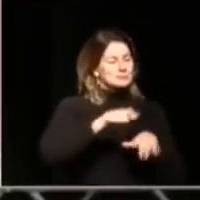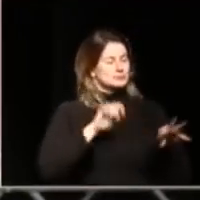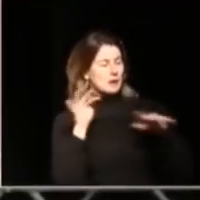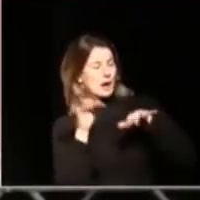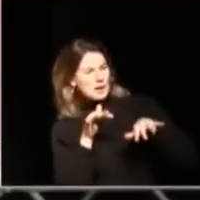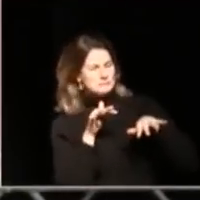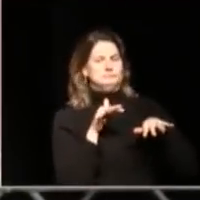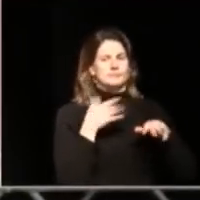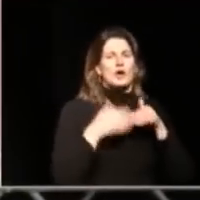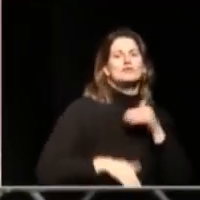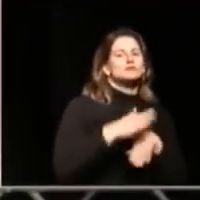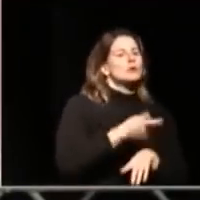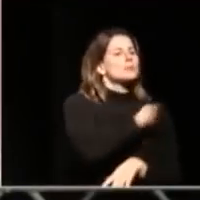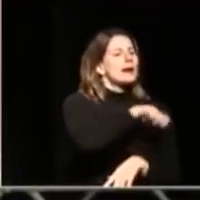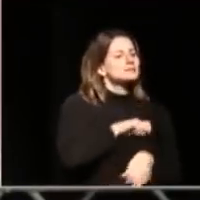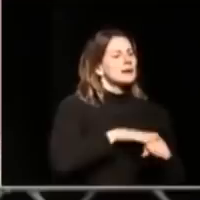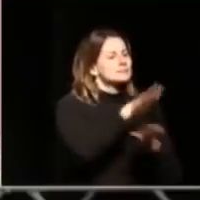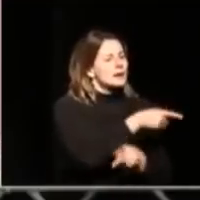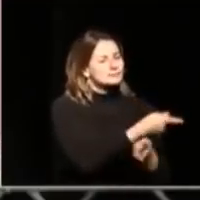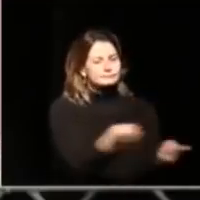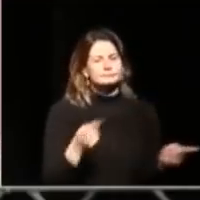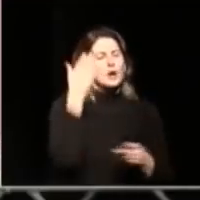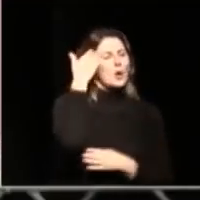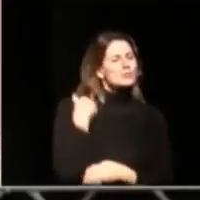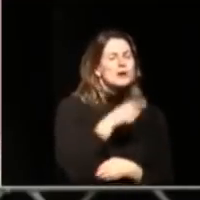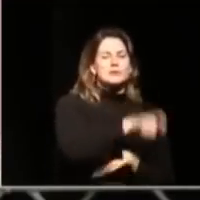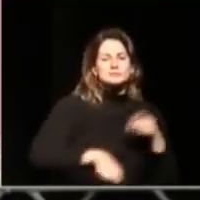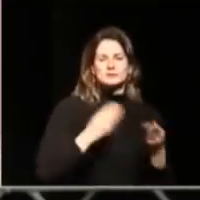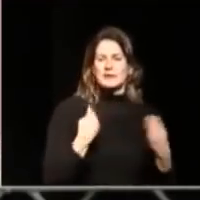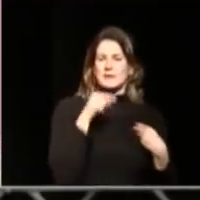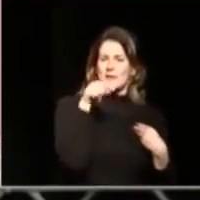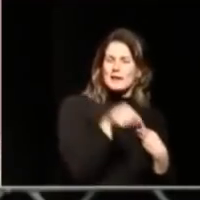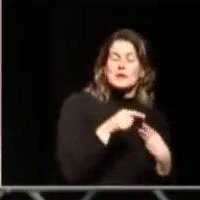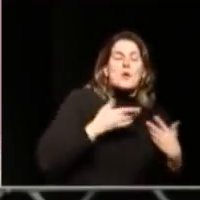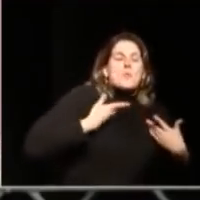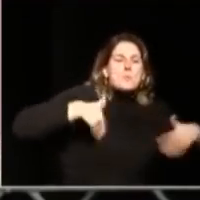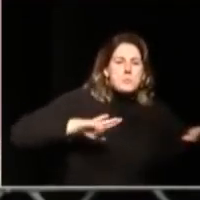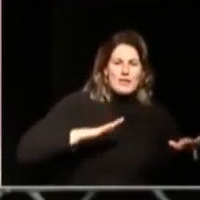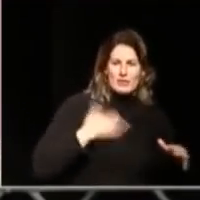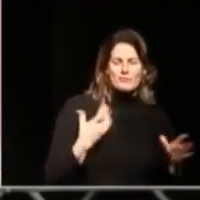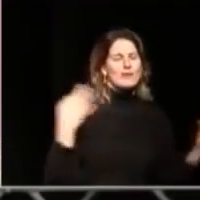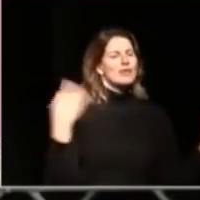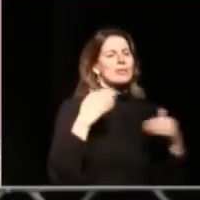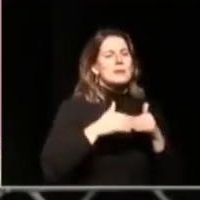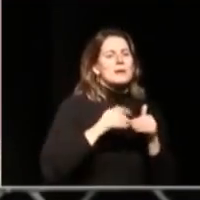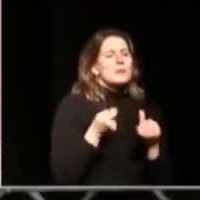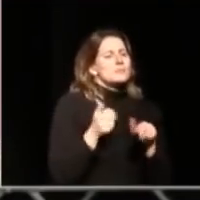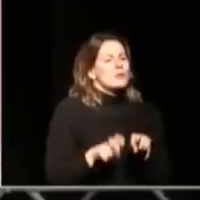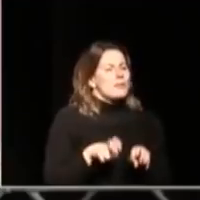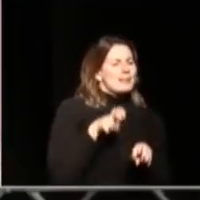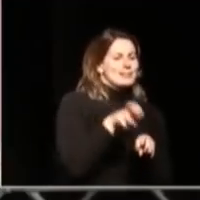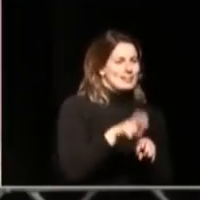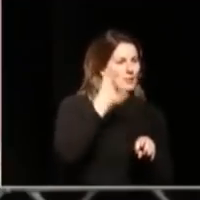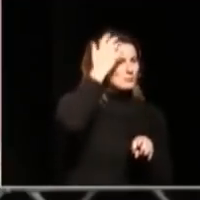un futuro para España, para sus pueblos y para sus gentes, tal vez, tenga que ir más allá